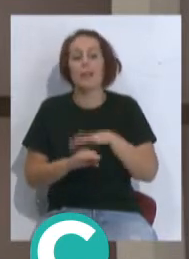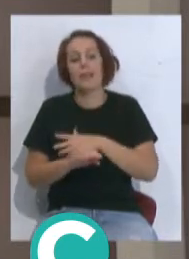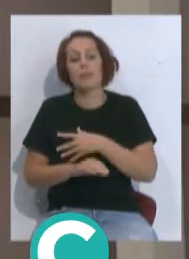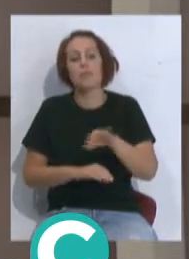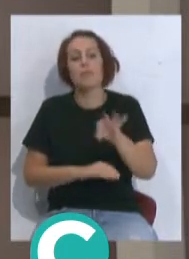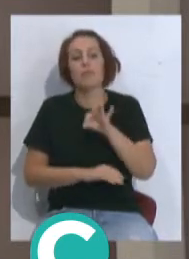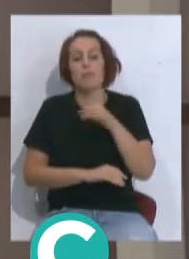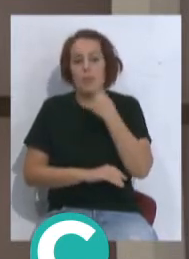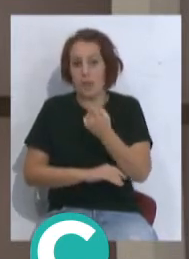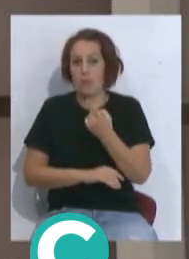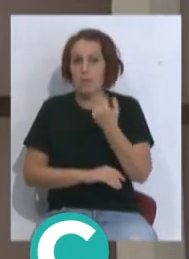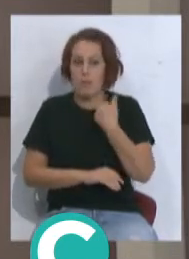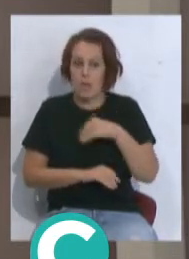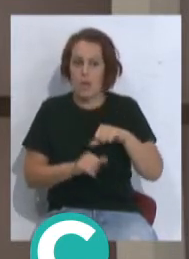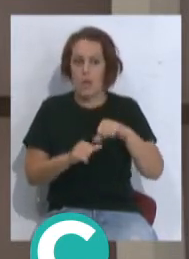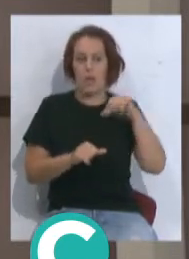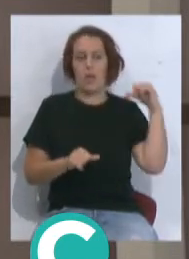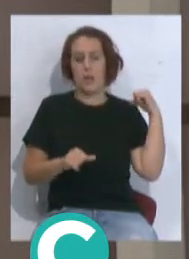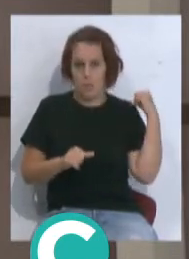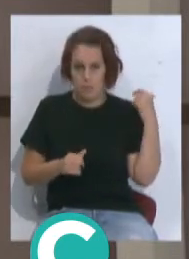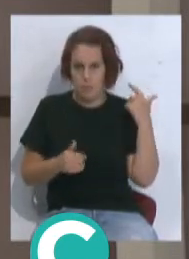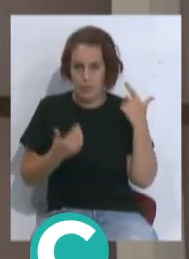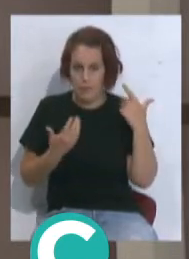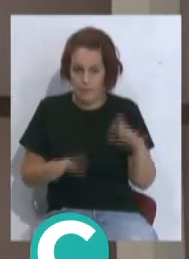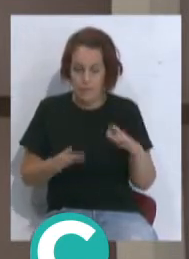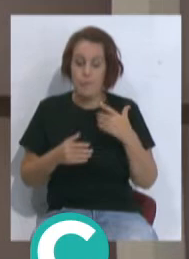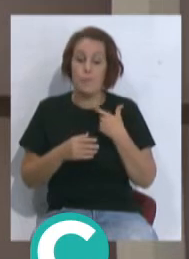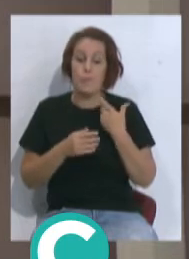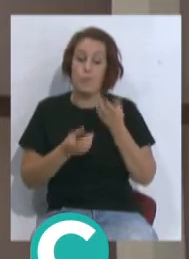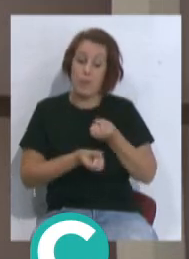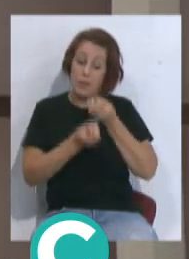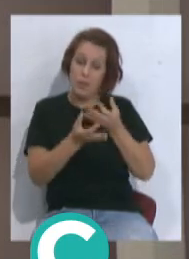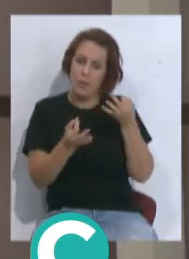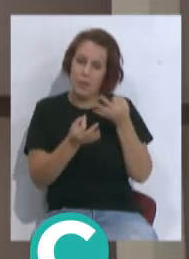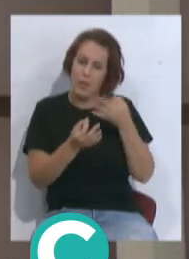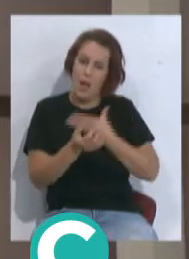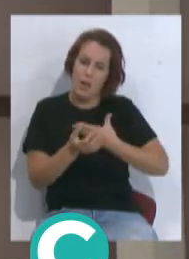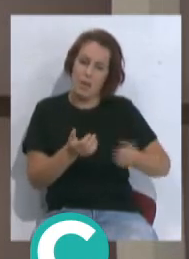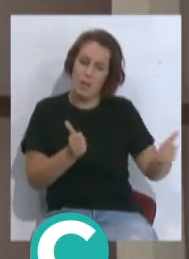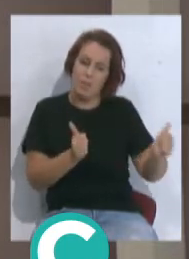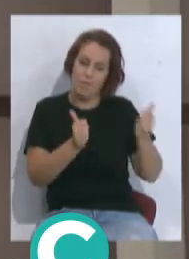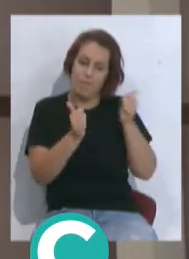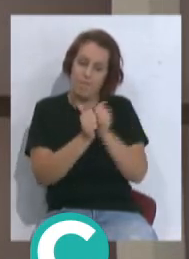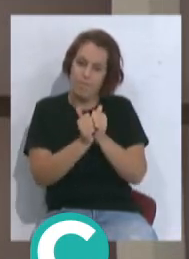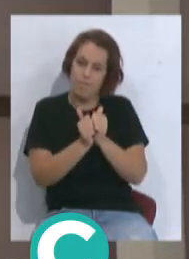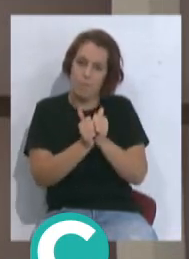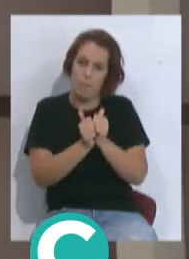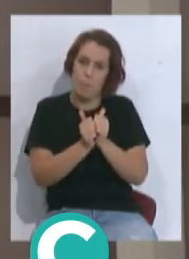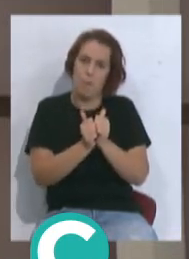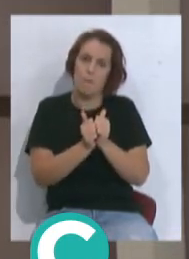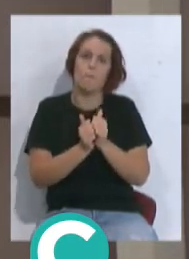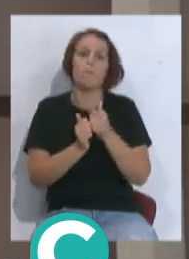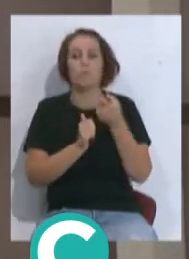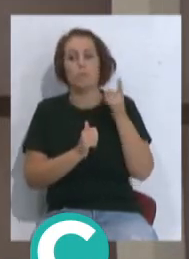esa decisión, que ya venía, ¿no?, lógicamente de antes, pero que para informarla debería haber estado el alcalde, y